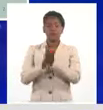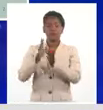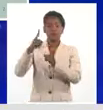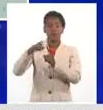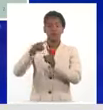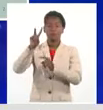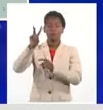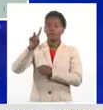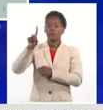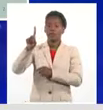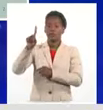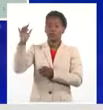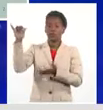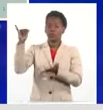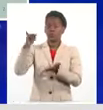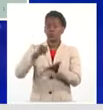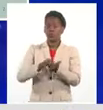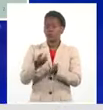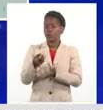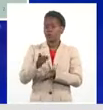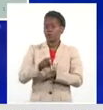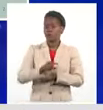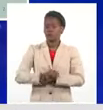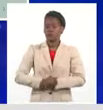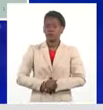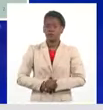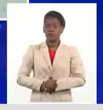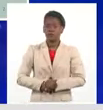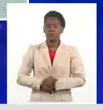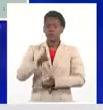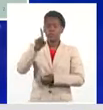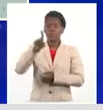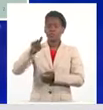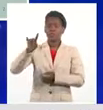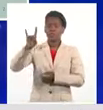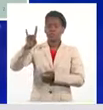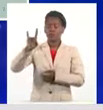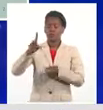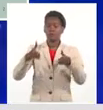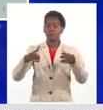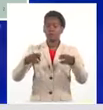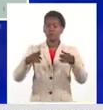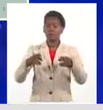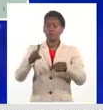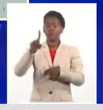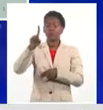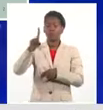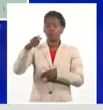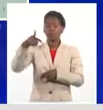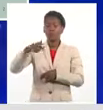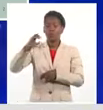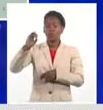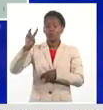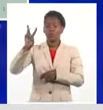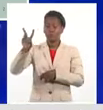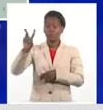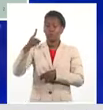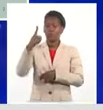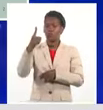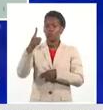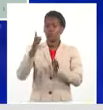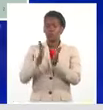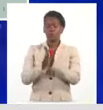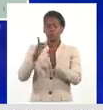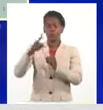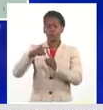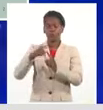casos importados ayer, 19 de Cárdenas, 1 de Jovellanos y 1 de Matanzas. En Cienfuegos los 2